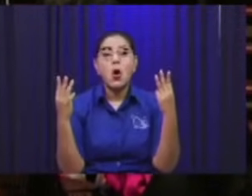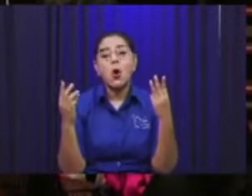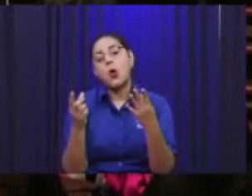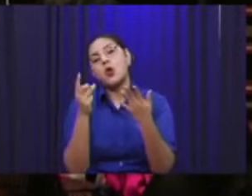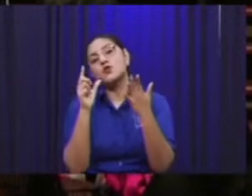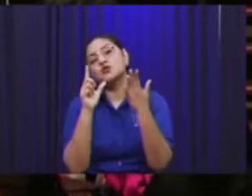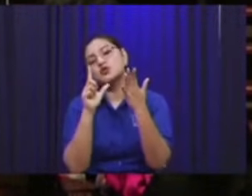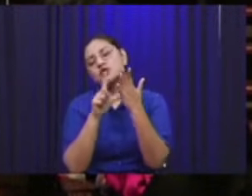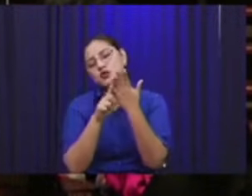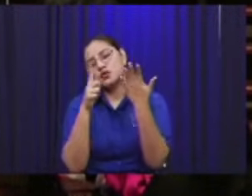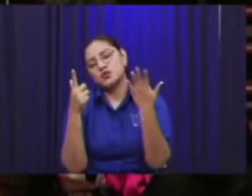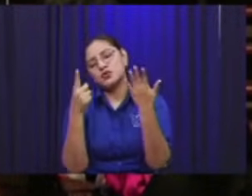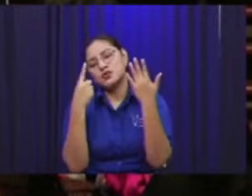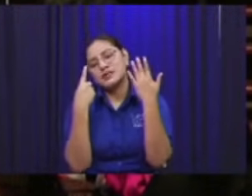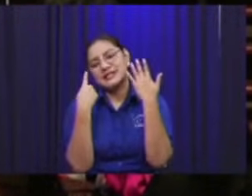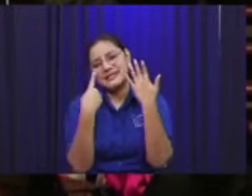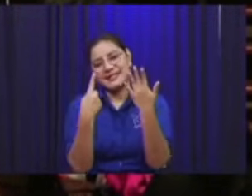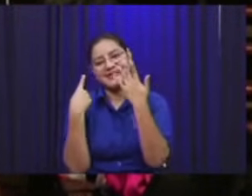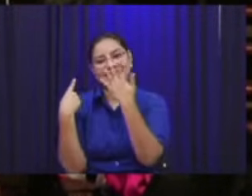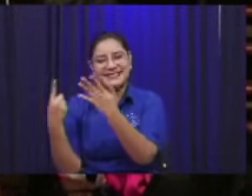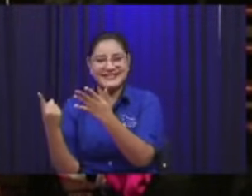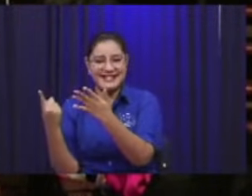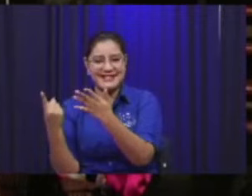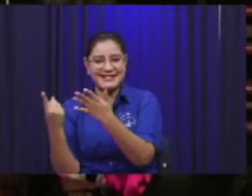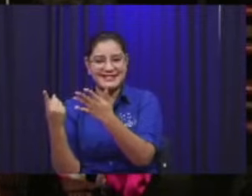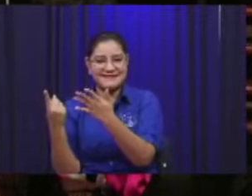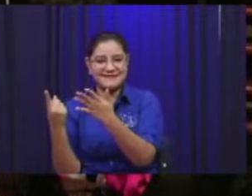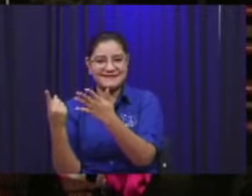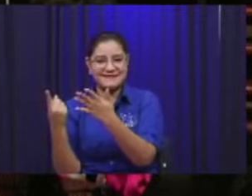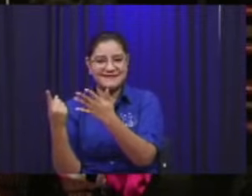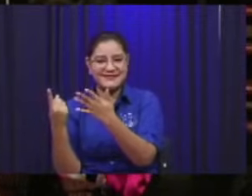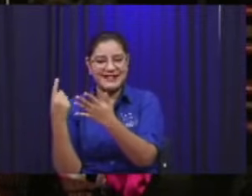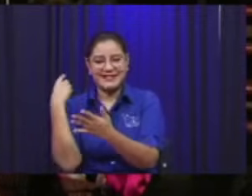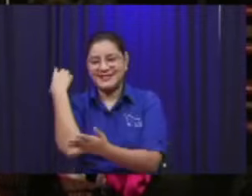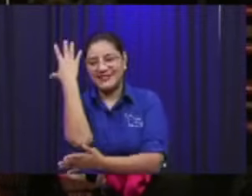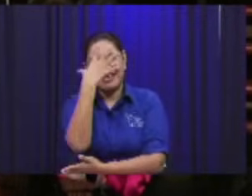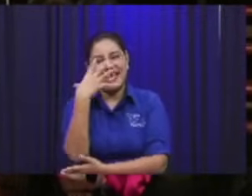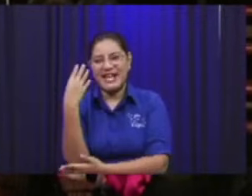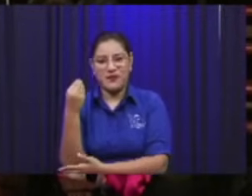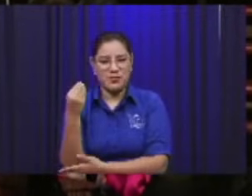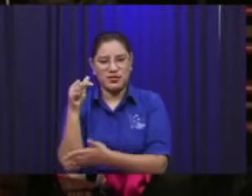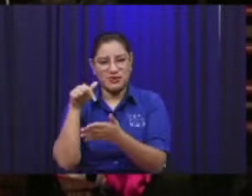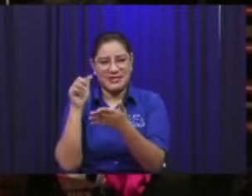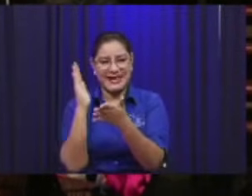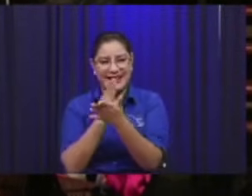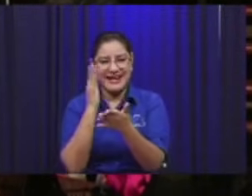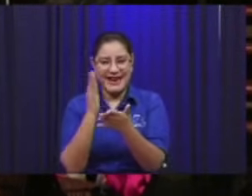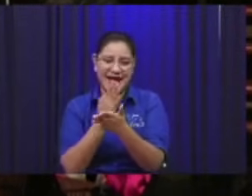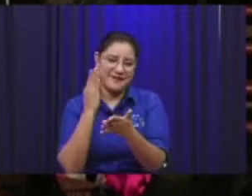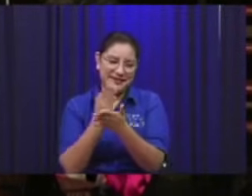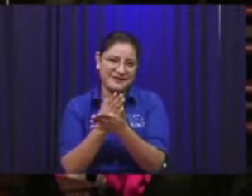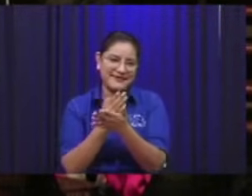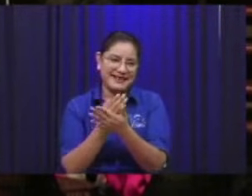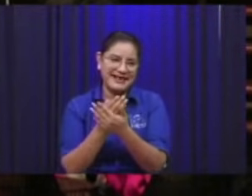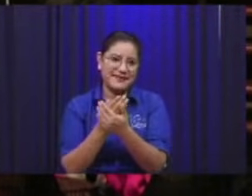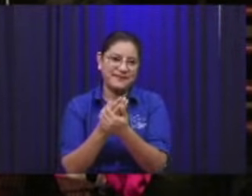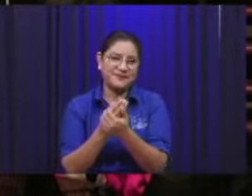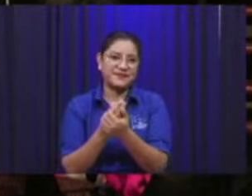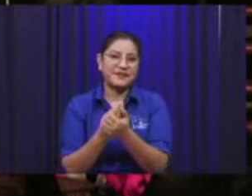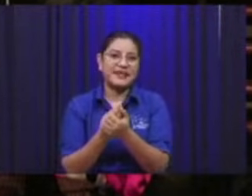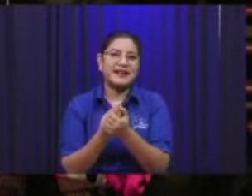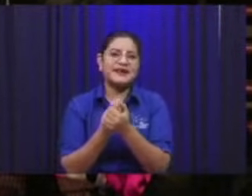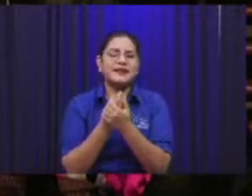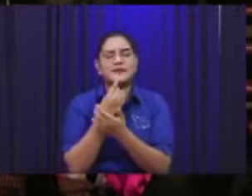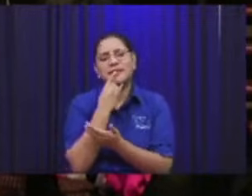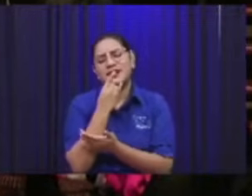la biblia con sus 66 libros tan hermosos hermano y desde tanto que hablar verdad yo lo voy a